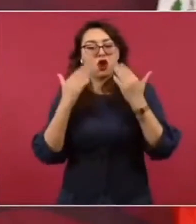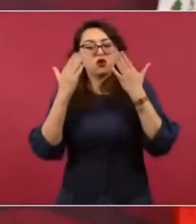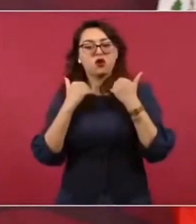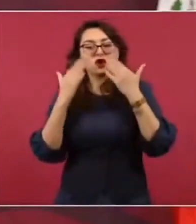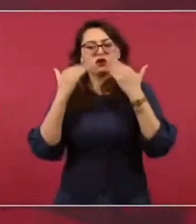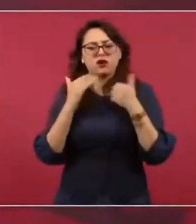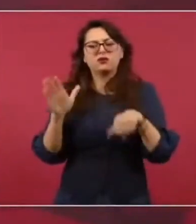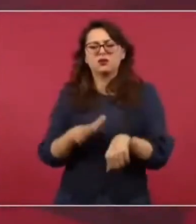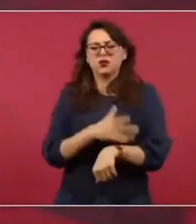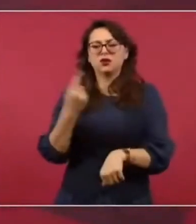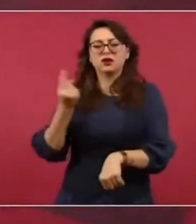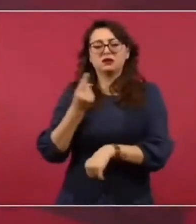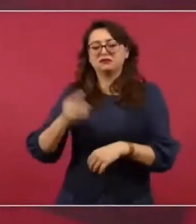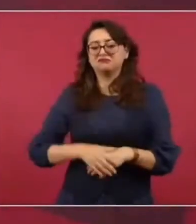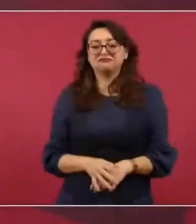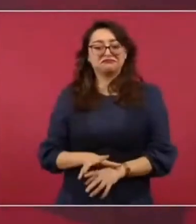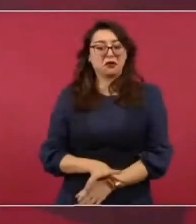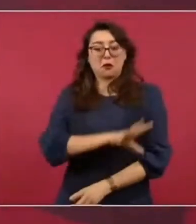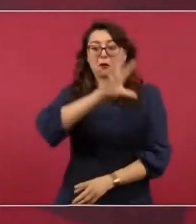viendo un video